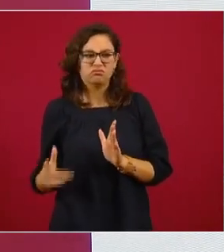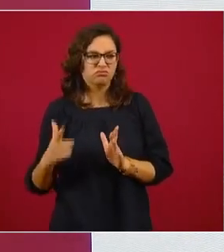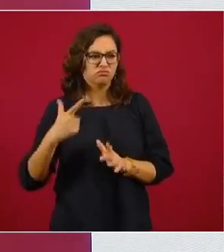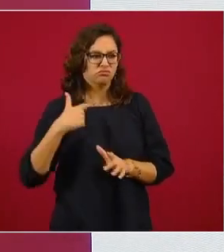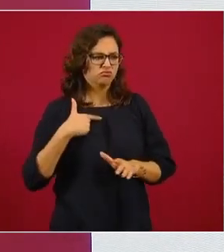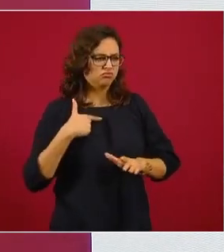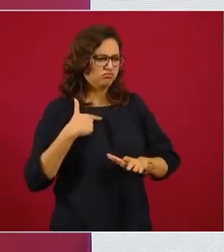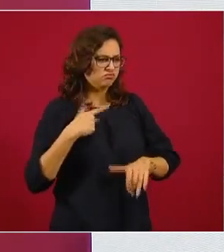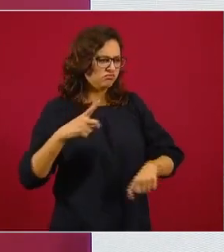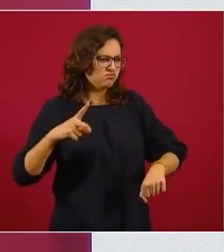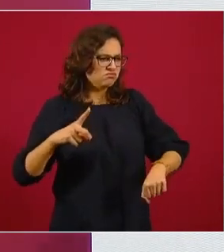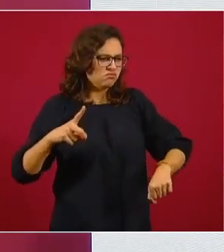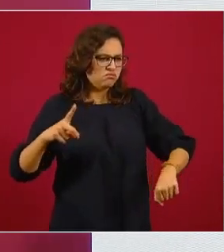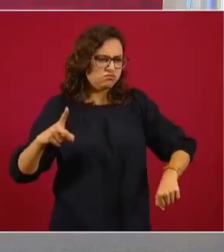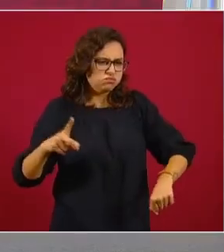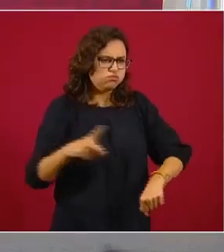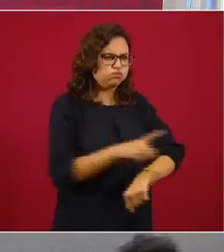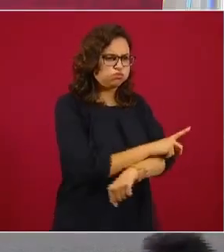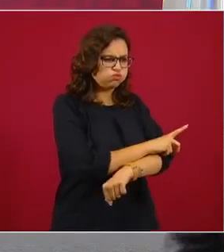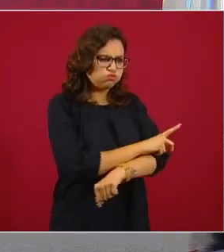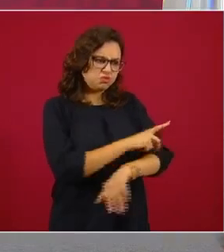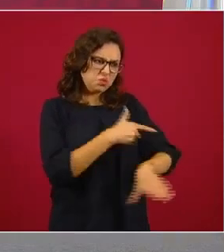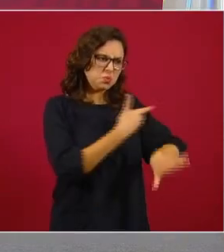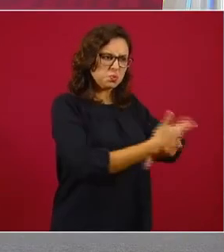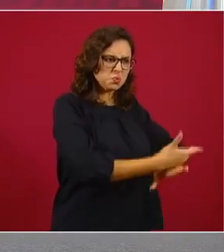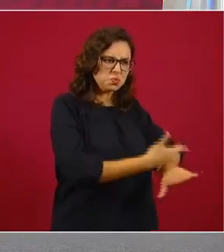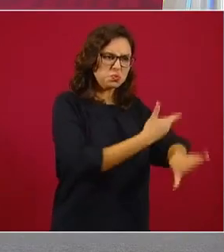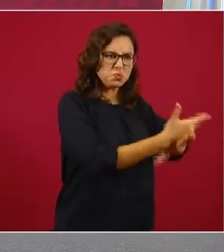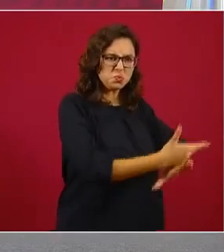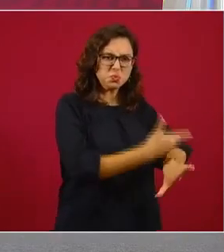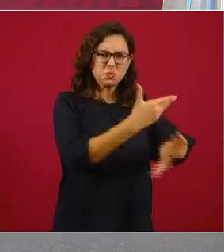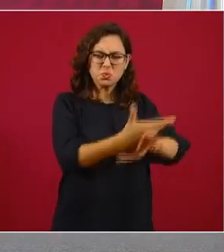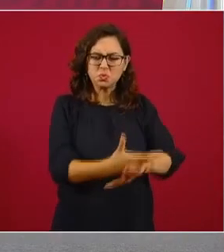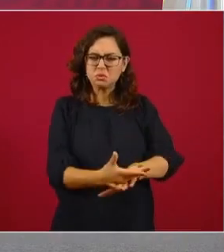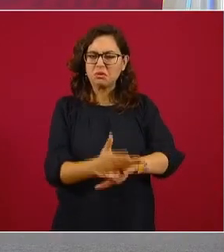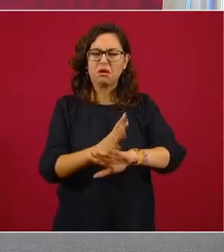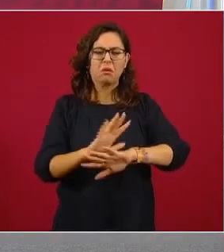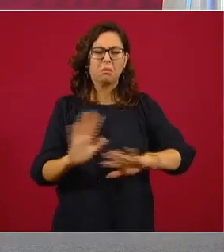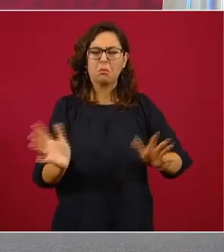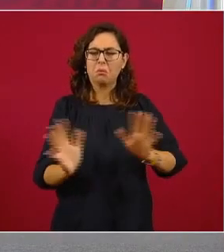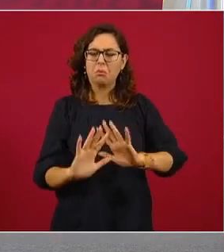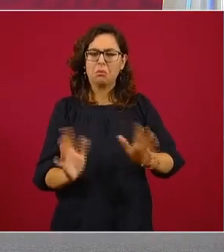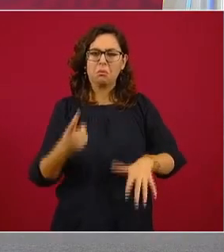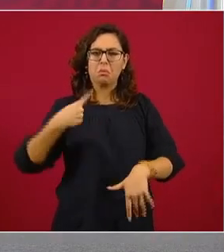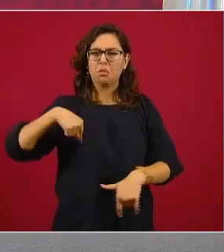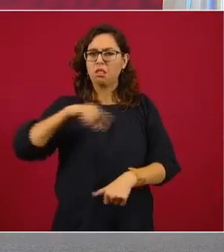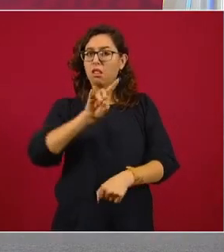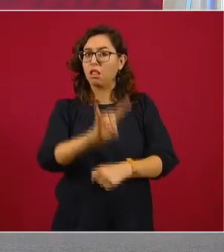nadie, porque no apostamos al circo ni a la simulación.